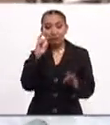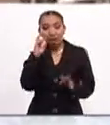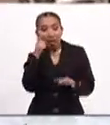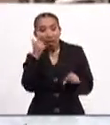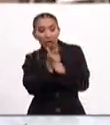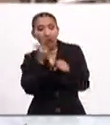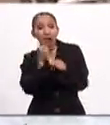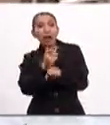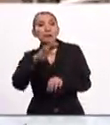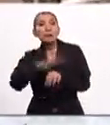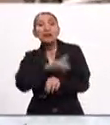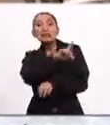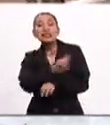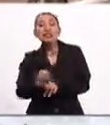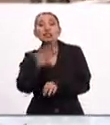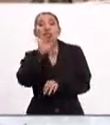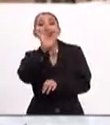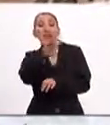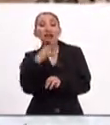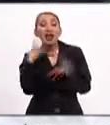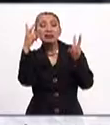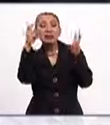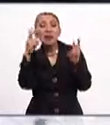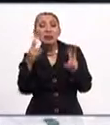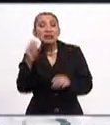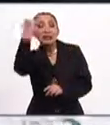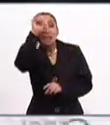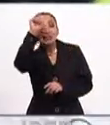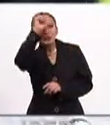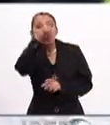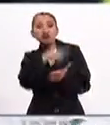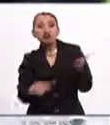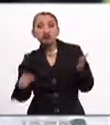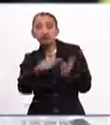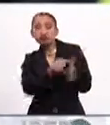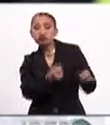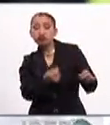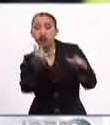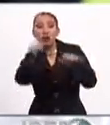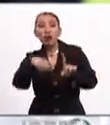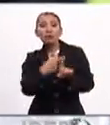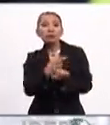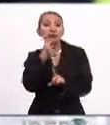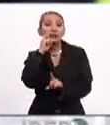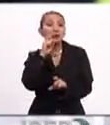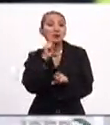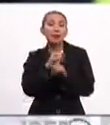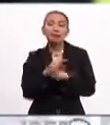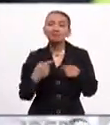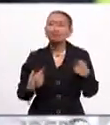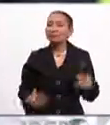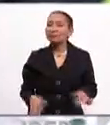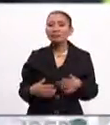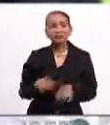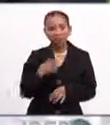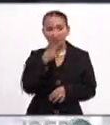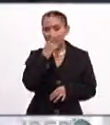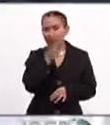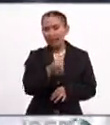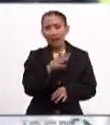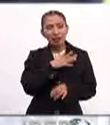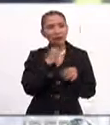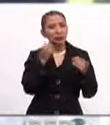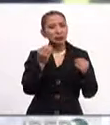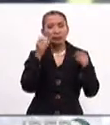surgido más de 150 casos de sacerdotes suspendidos por abuso sexual. Así es que yo te diría que